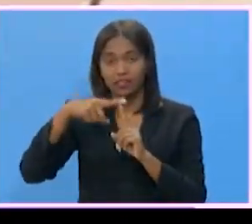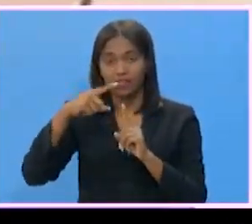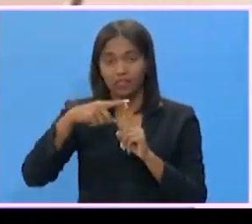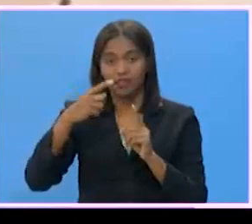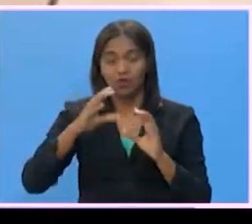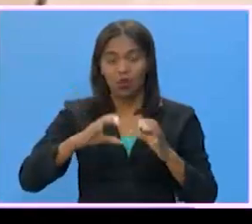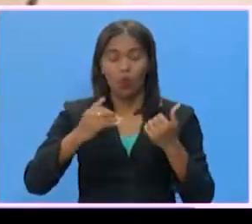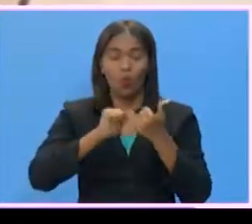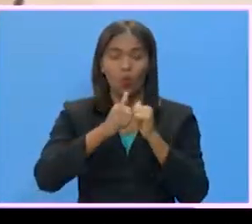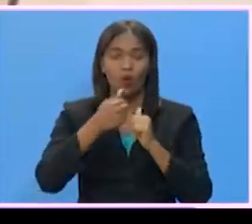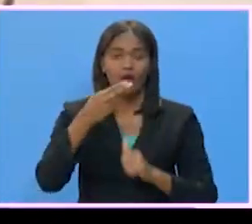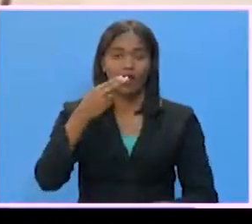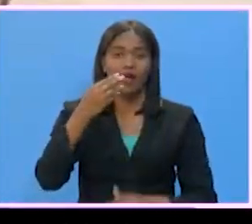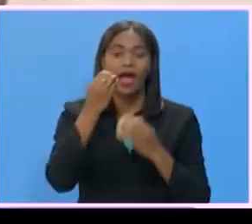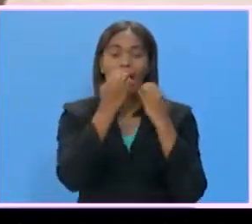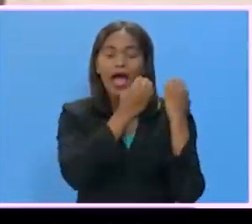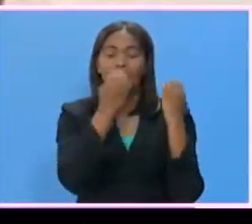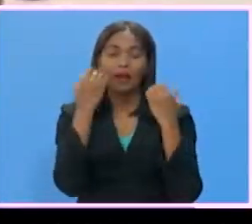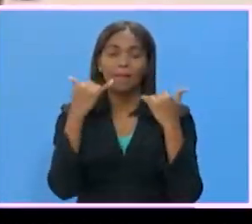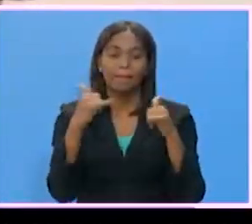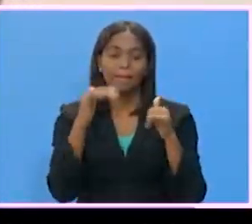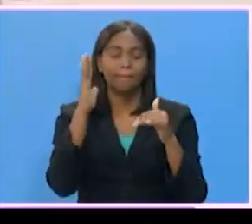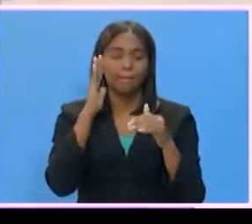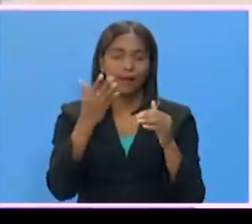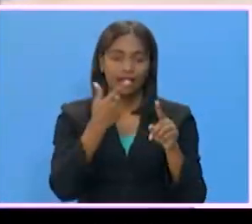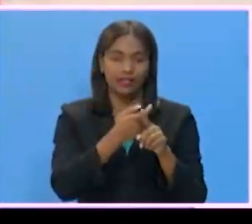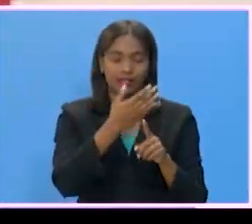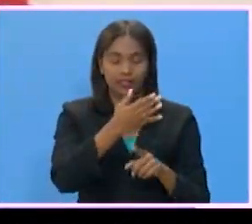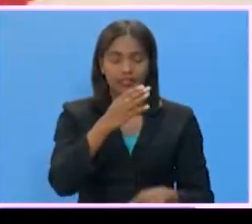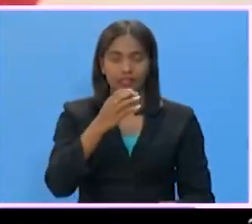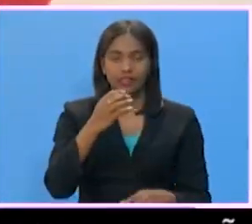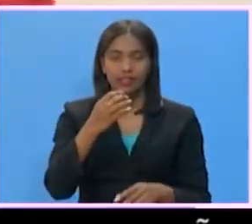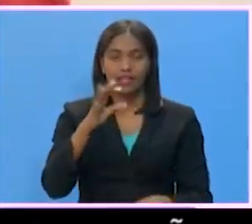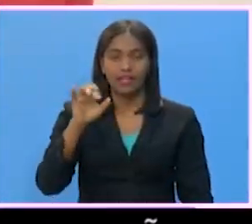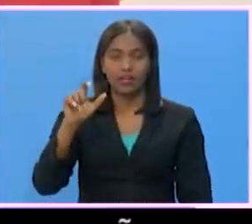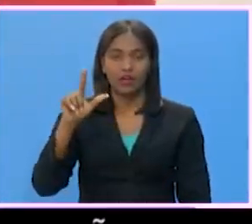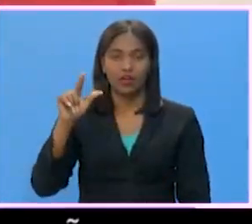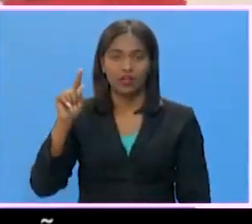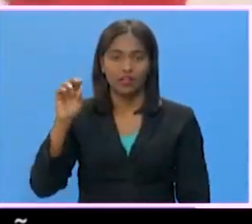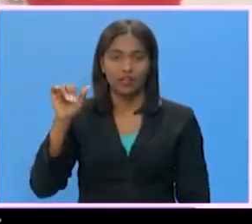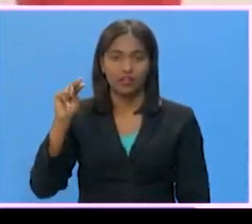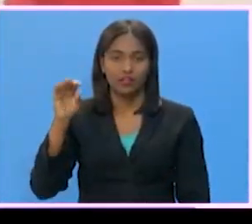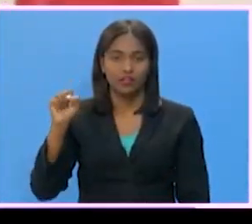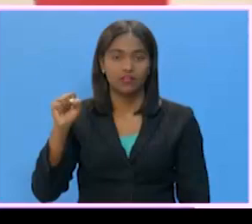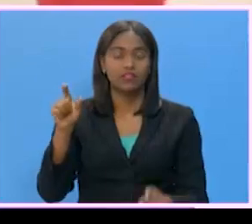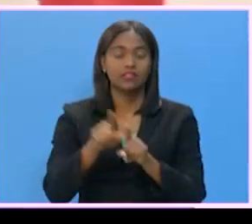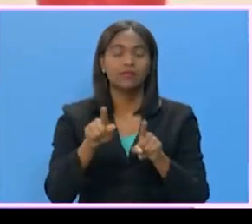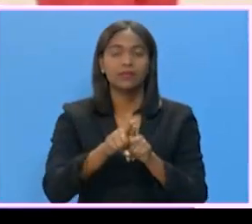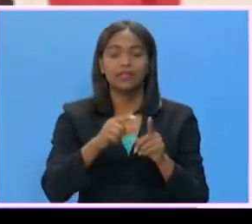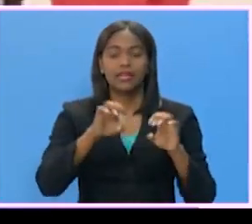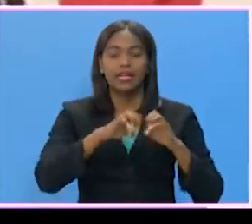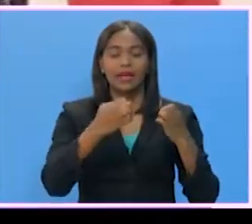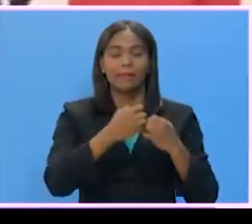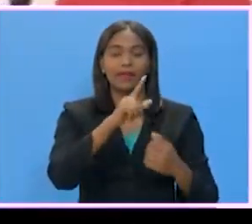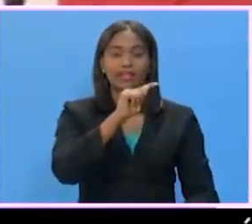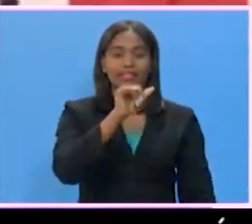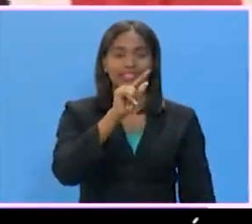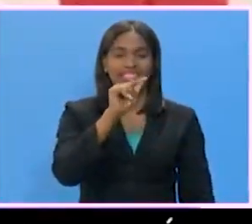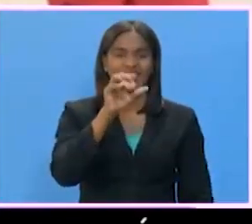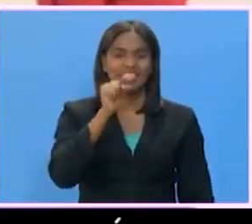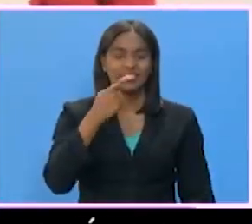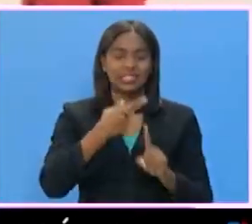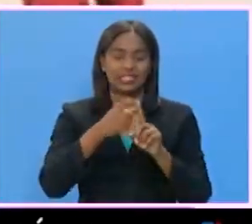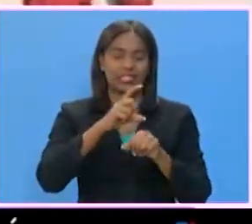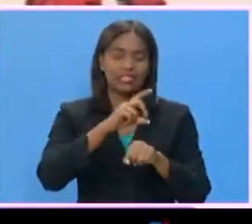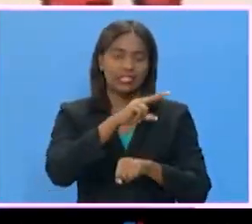el Polideportivo de Jaina estará jugando el conjunto de los Leones de Santo Domingo como local, también algunos partidos el conjunto de los Titanes del